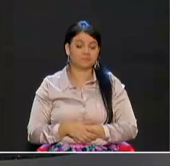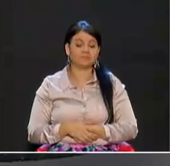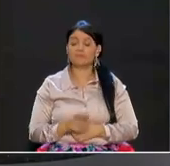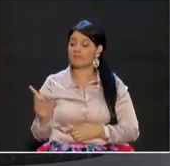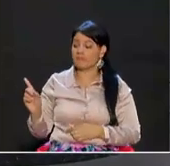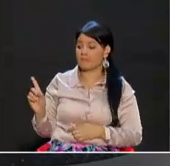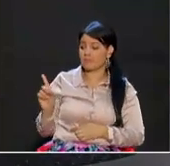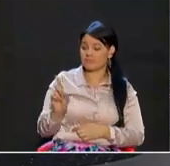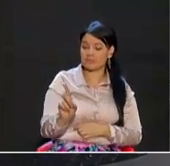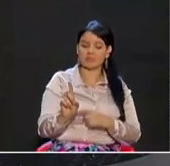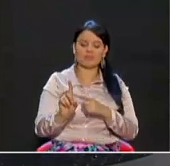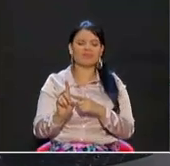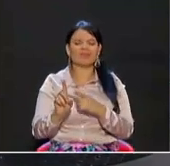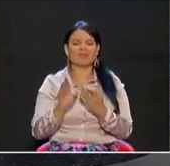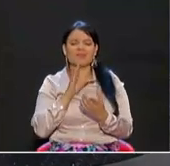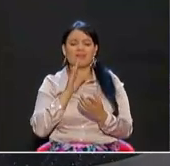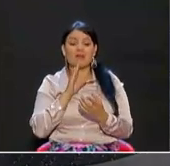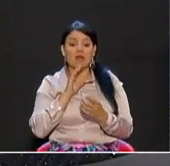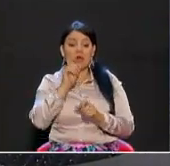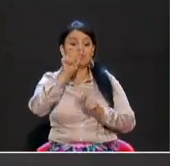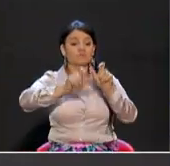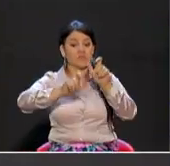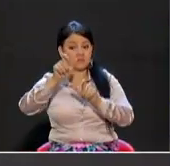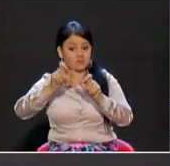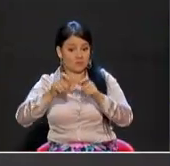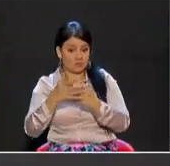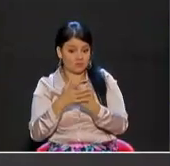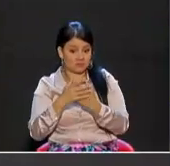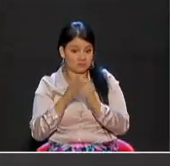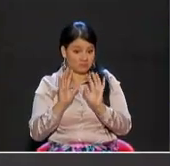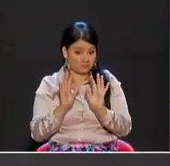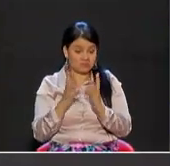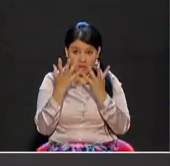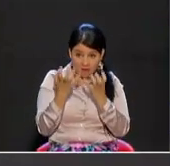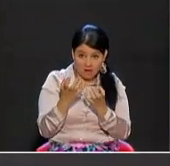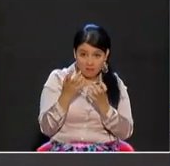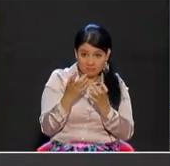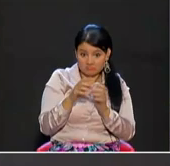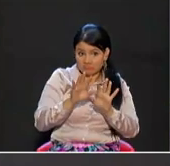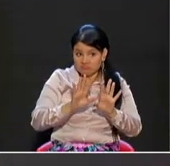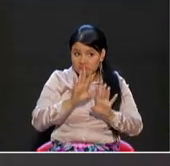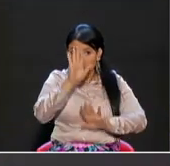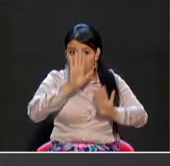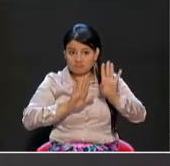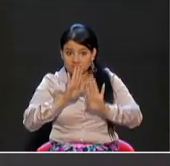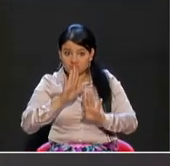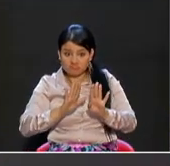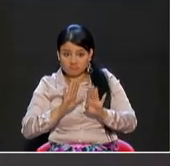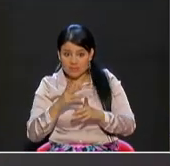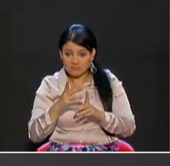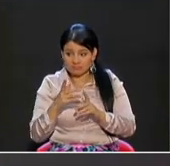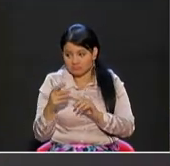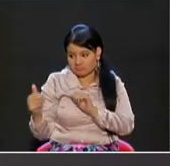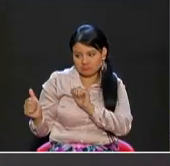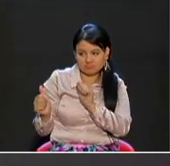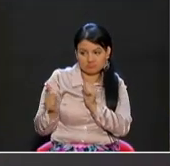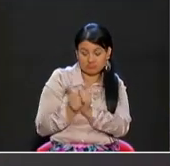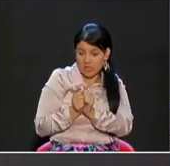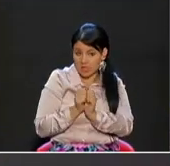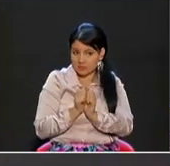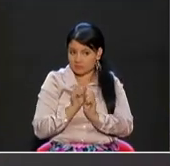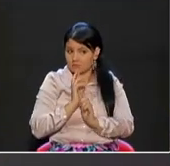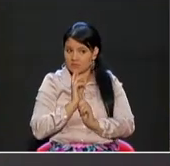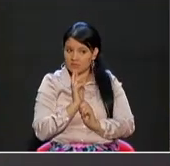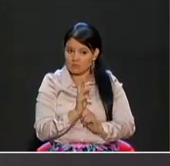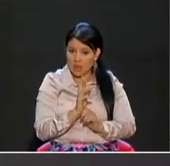próximo bloque al público a los ciudadanos si quieren invitamos a los candidatos para que respondan al lado de sus de sus comitivas